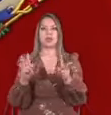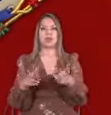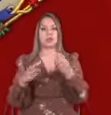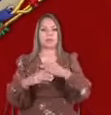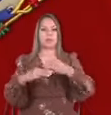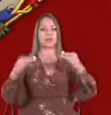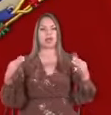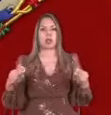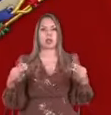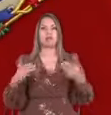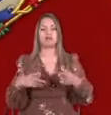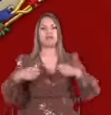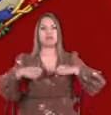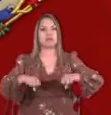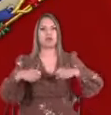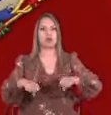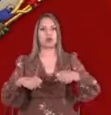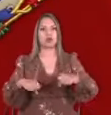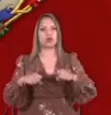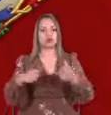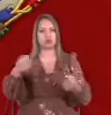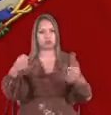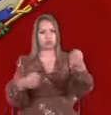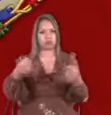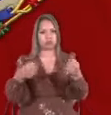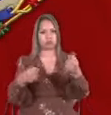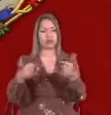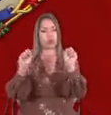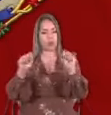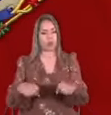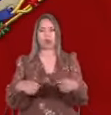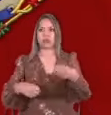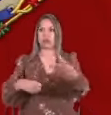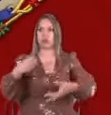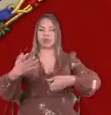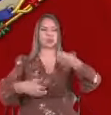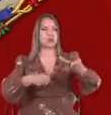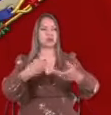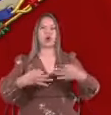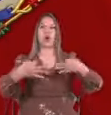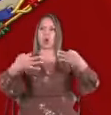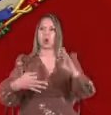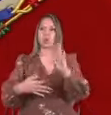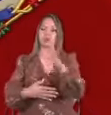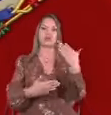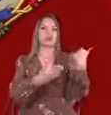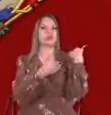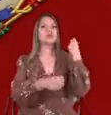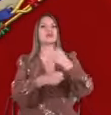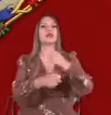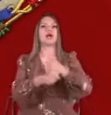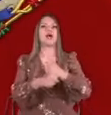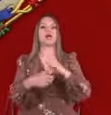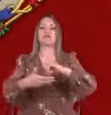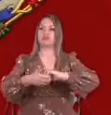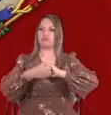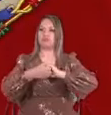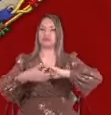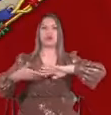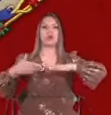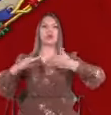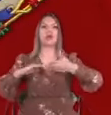logístico, particularmente motos y patrulleros, para que puedan cumplir con su rol. También trabajaremos de la mano con la comunidad para ampliar el sistema